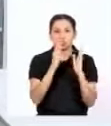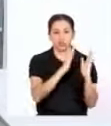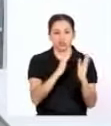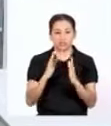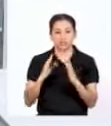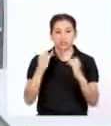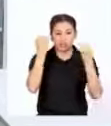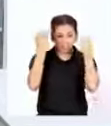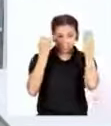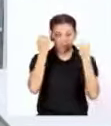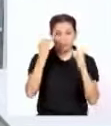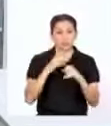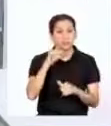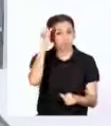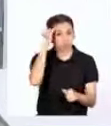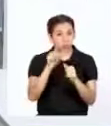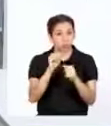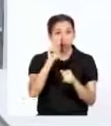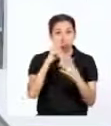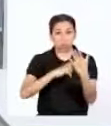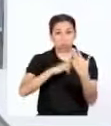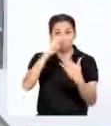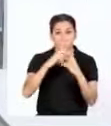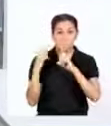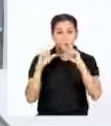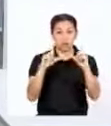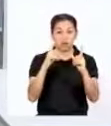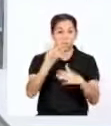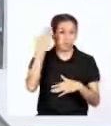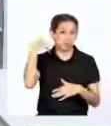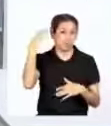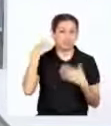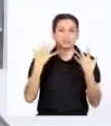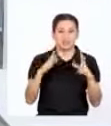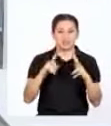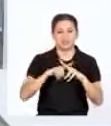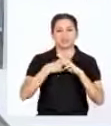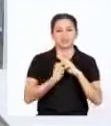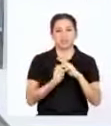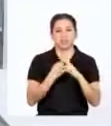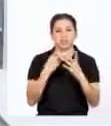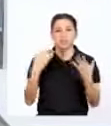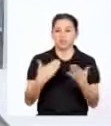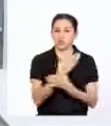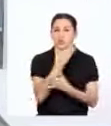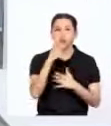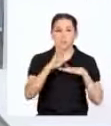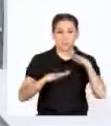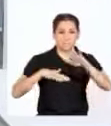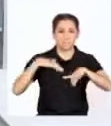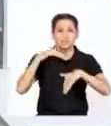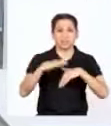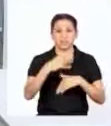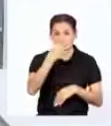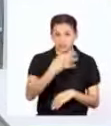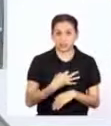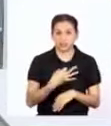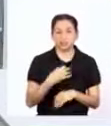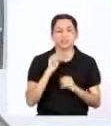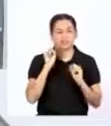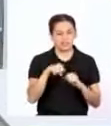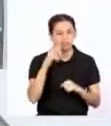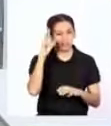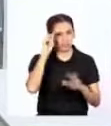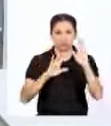organización de ideas. Recuerda que en un programa anterior ya hemos empezado a dar los primeros pasos. ¿De